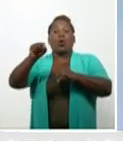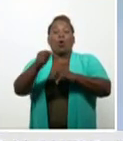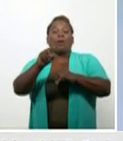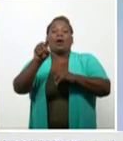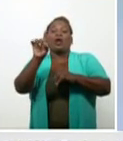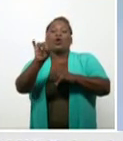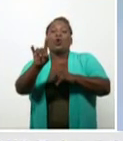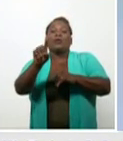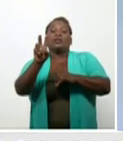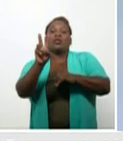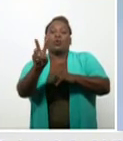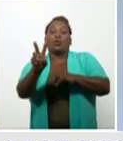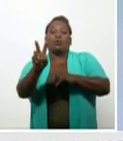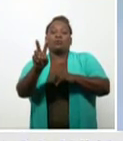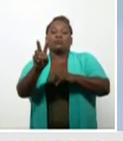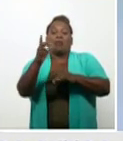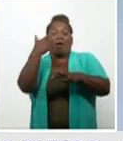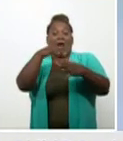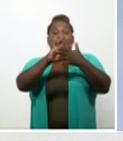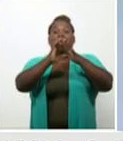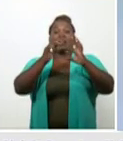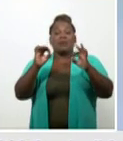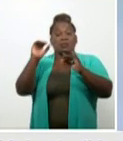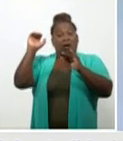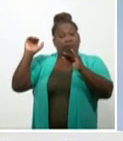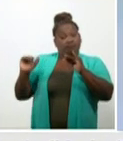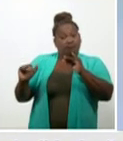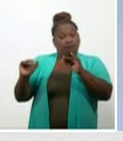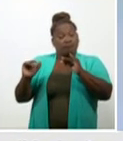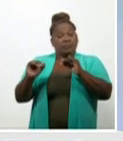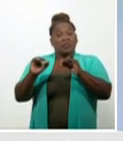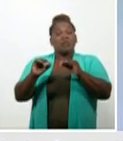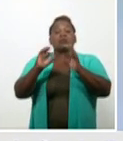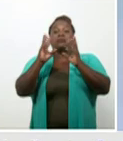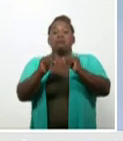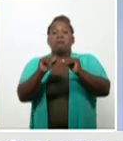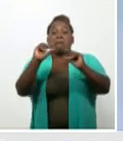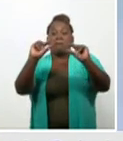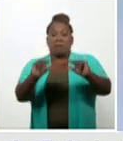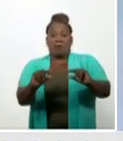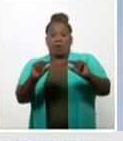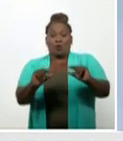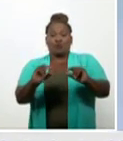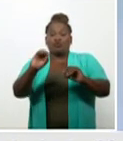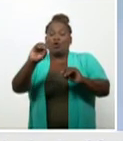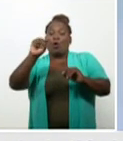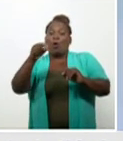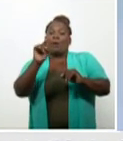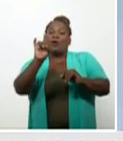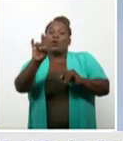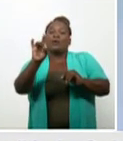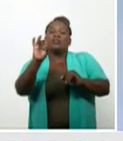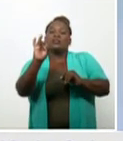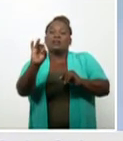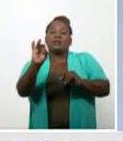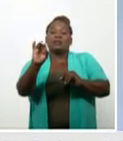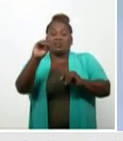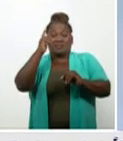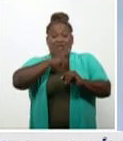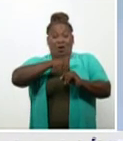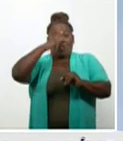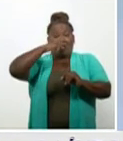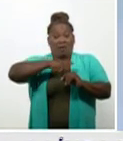2,92. Artemisa, con una cifra menor, 0,97. Y Ciego de Ávila,